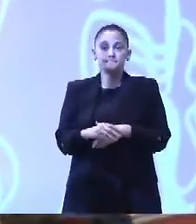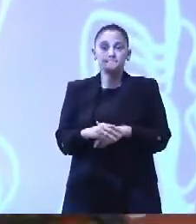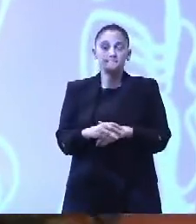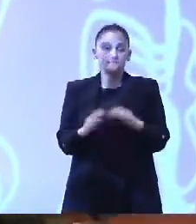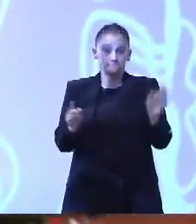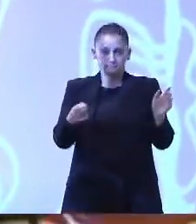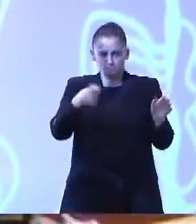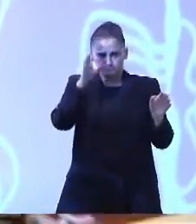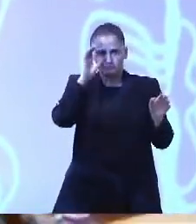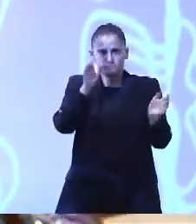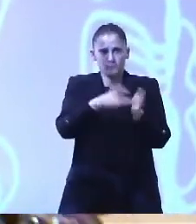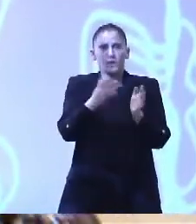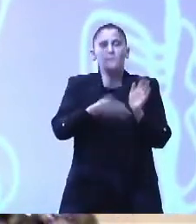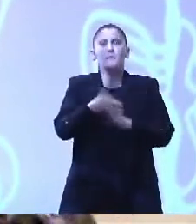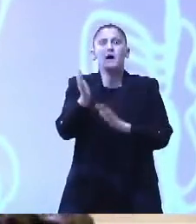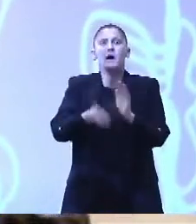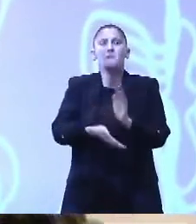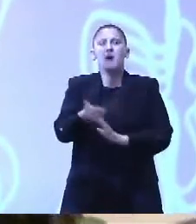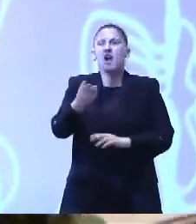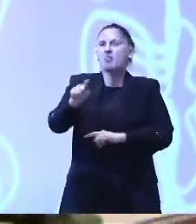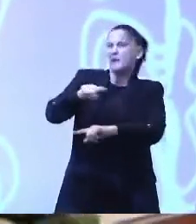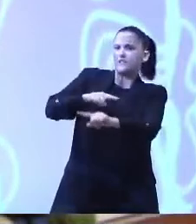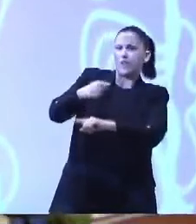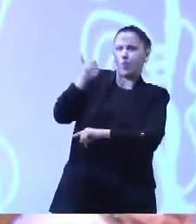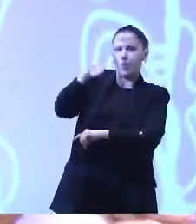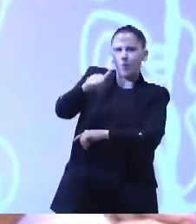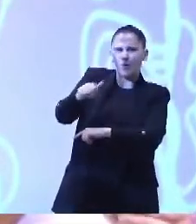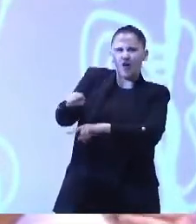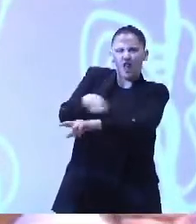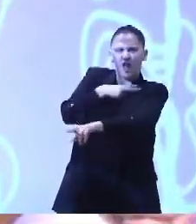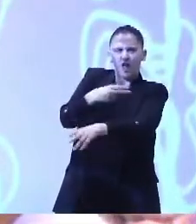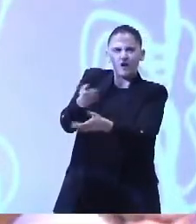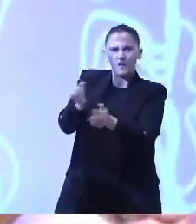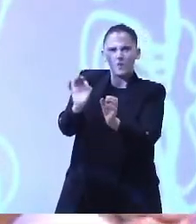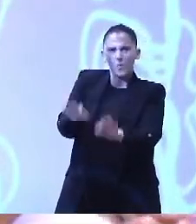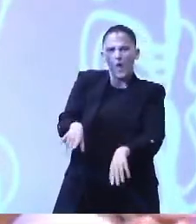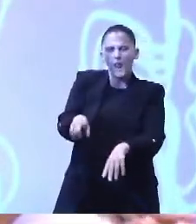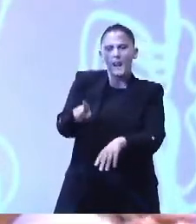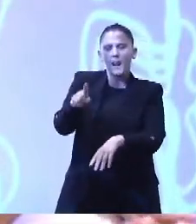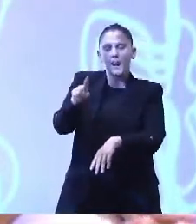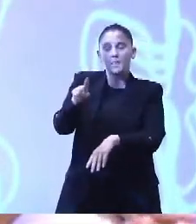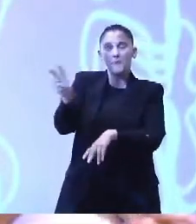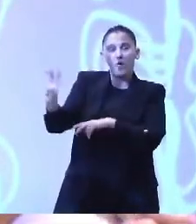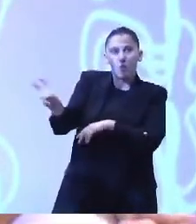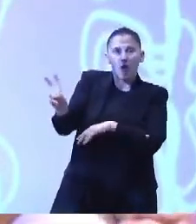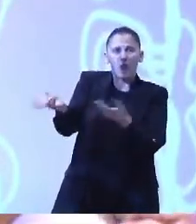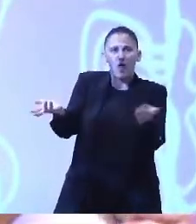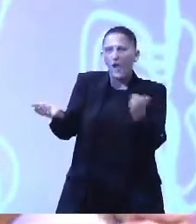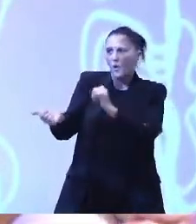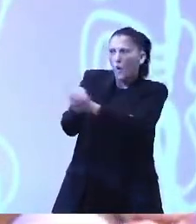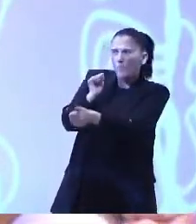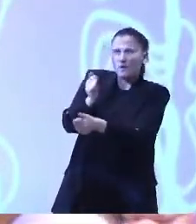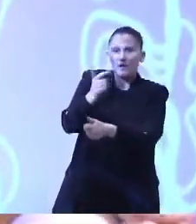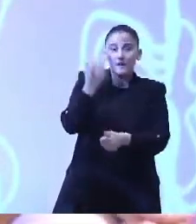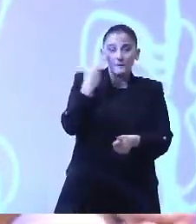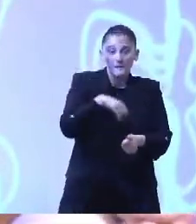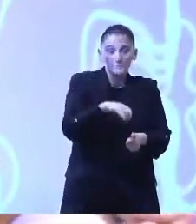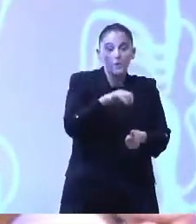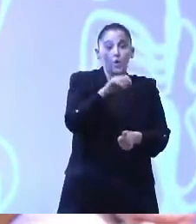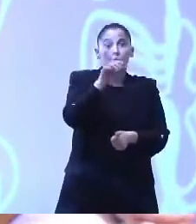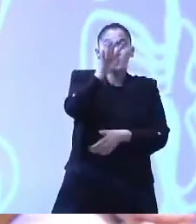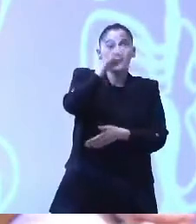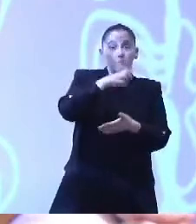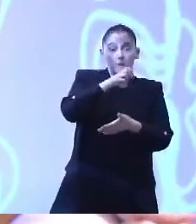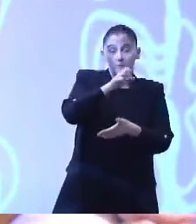¿lo habéis escuchado? Que vamos camino de una dictadura, que bueno, que esto es el chavismo. Y resulta que el mismo semanario liberal,